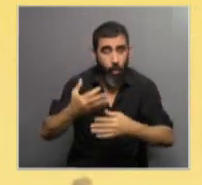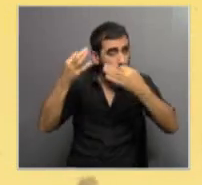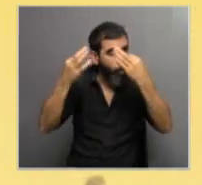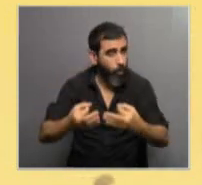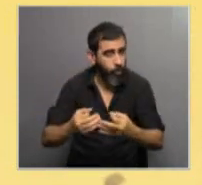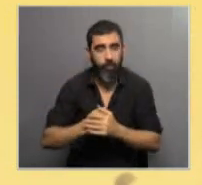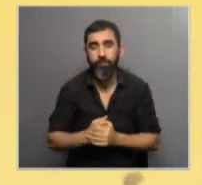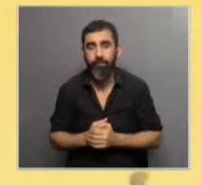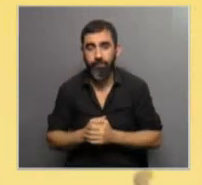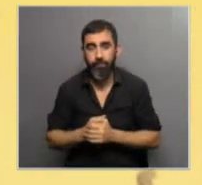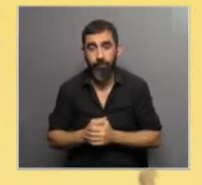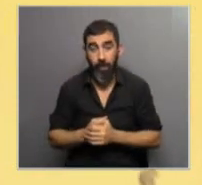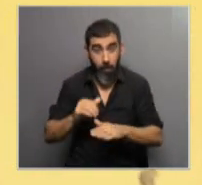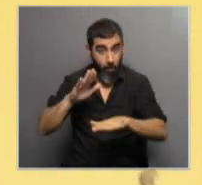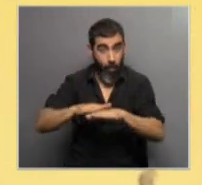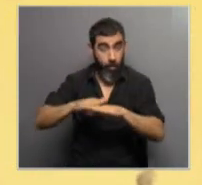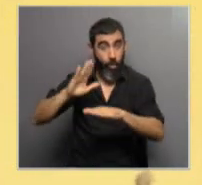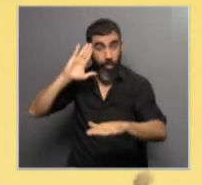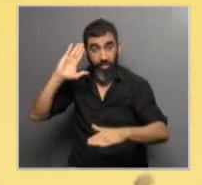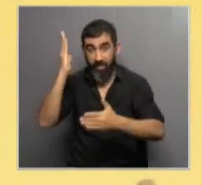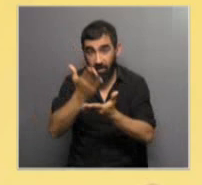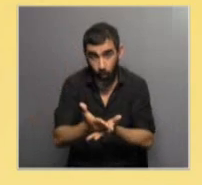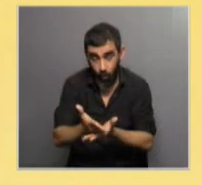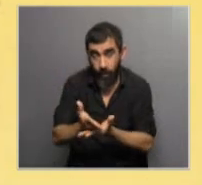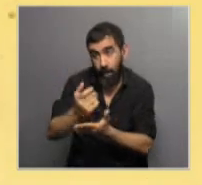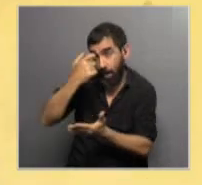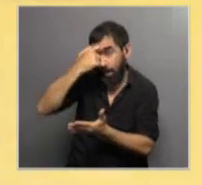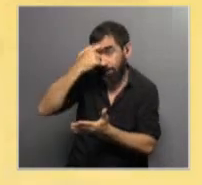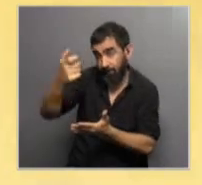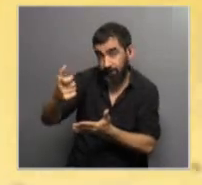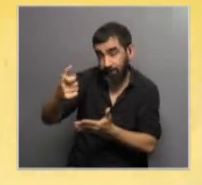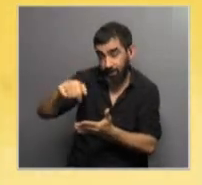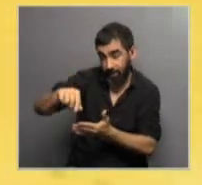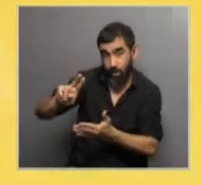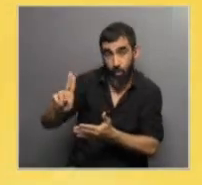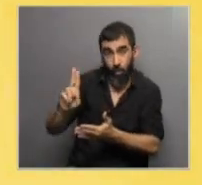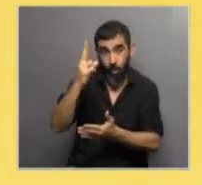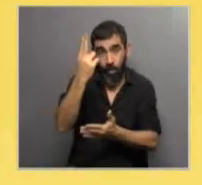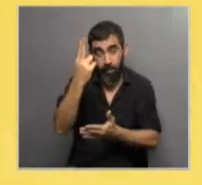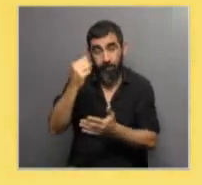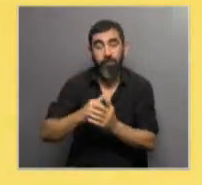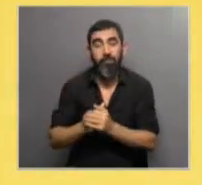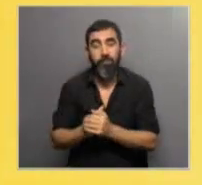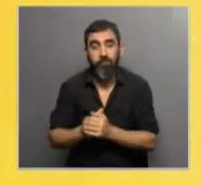bueno durante la dictadura la ciencia en el país fue